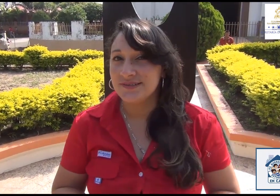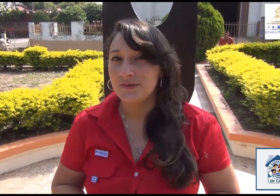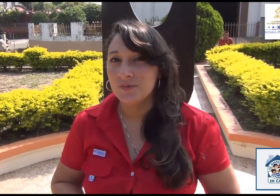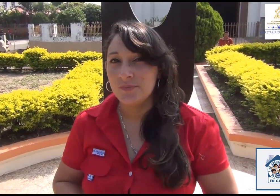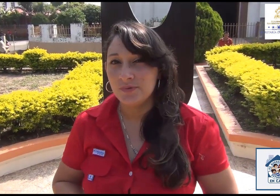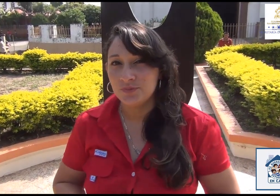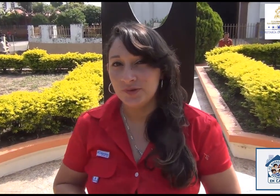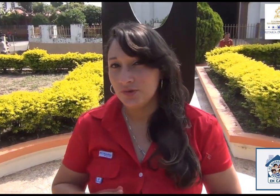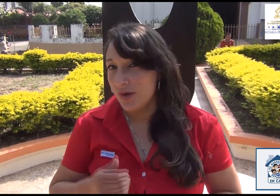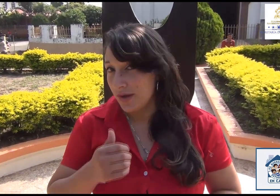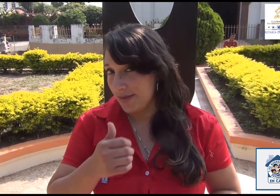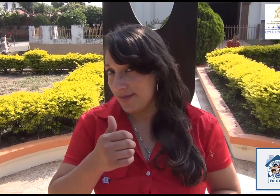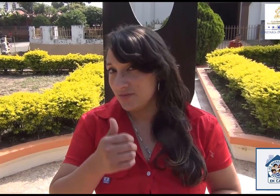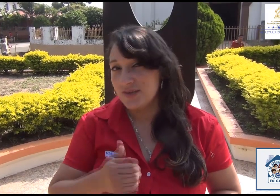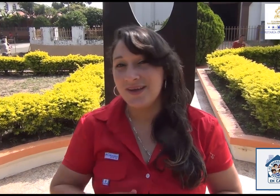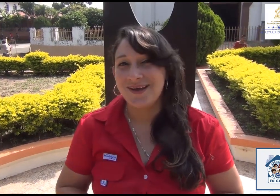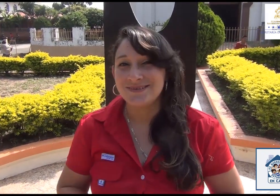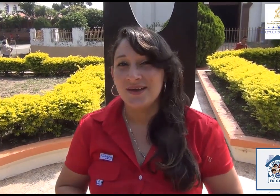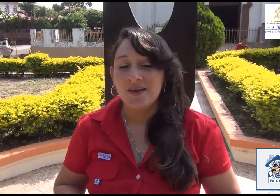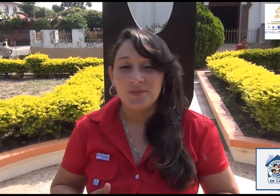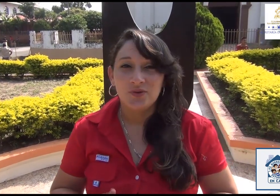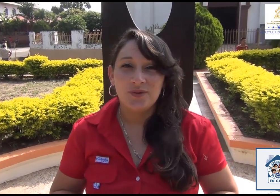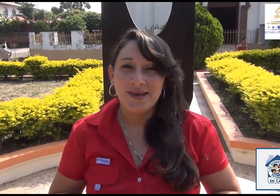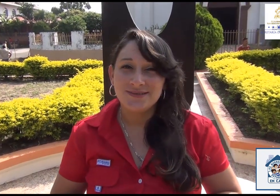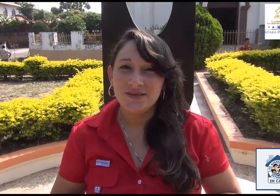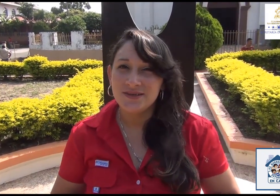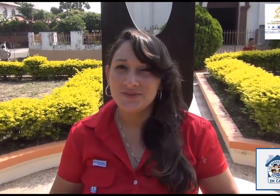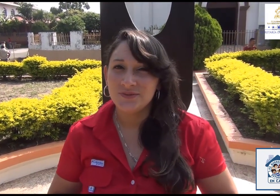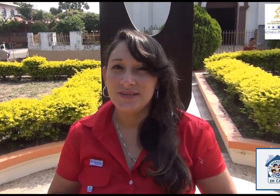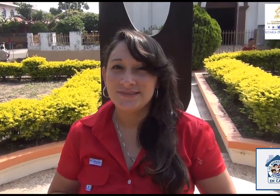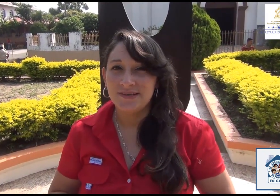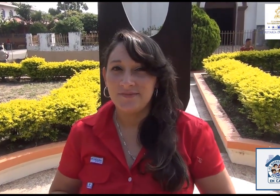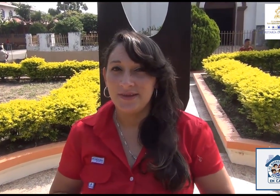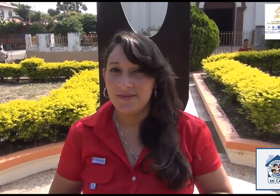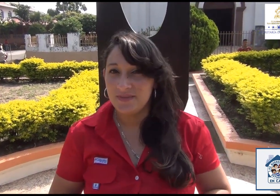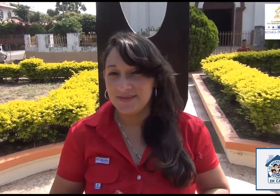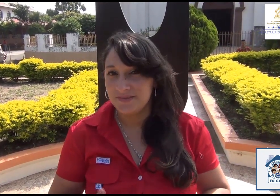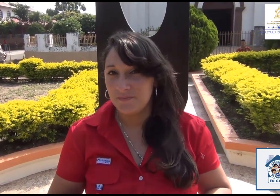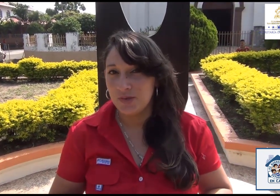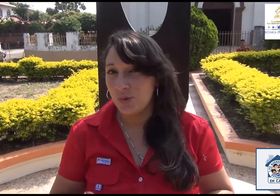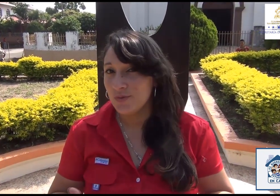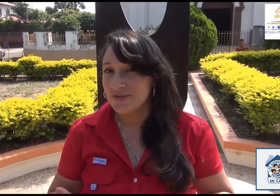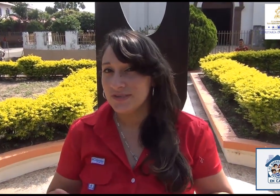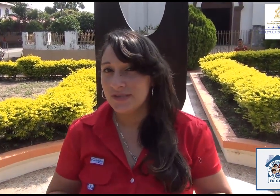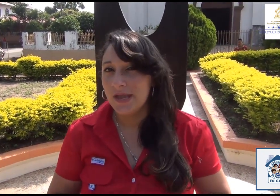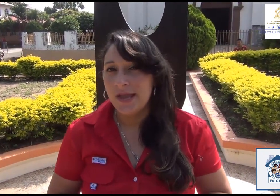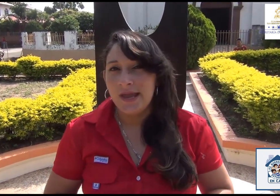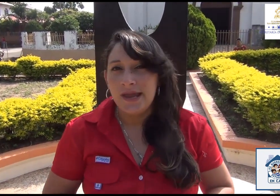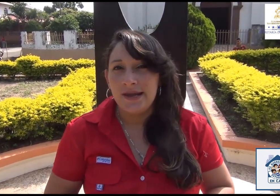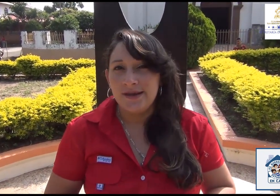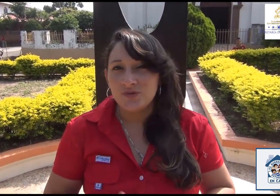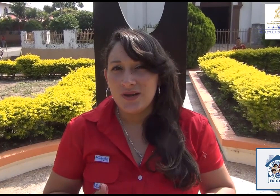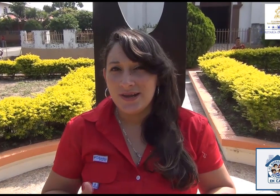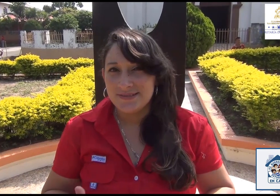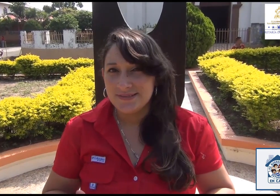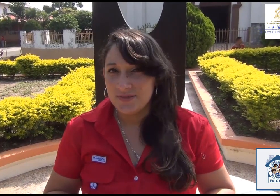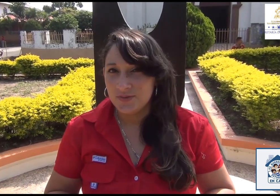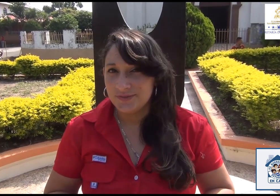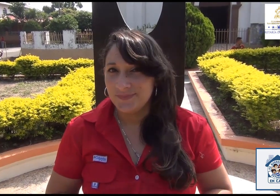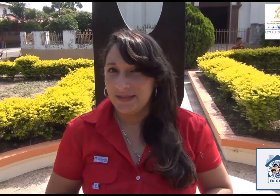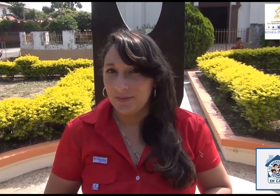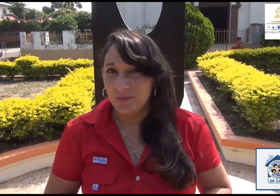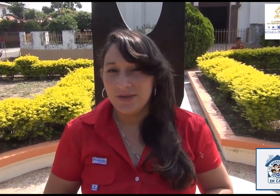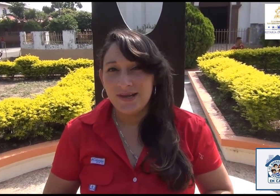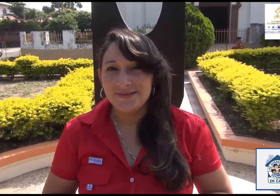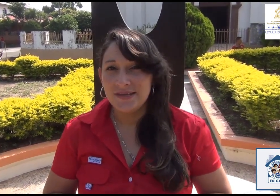cuidar nuestra salud y, por supuesto, quedándose en casa. Mi nombre es Iris Ondina Sanabria y me desempeño como docente en la Escuela Gracias a